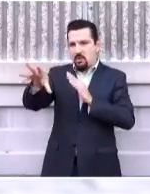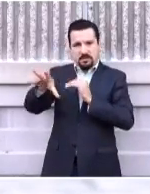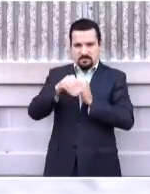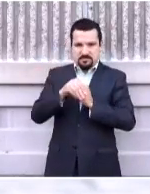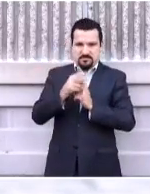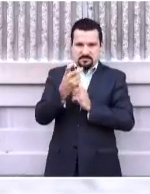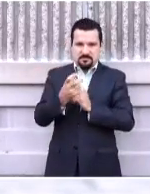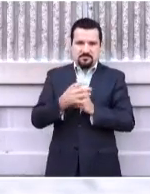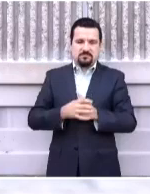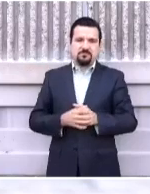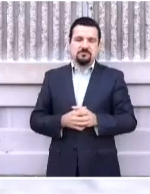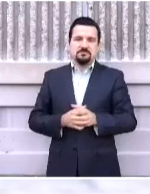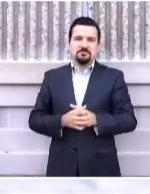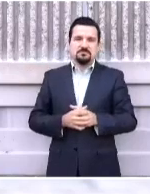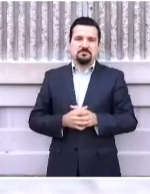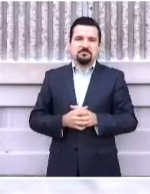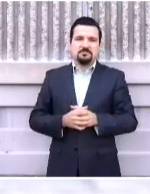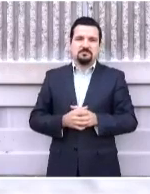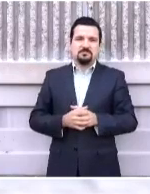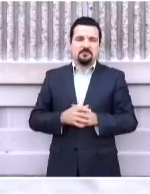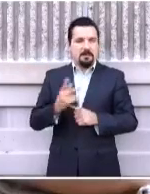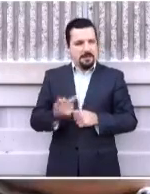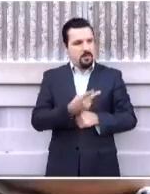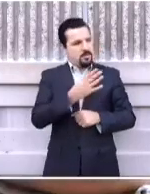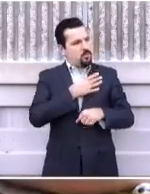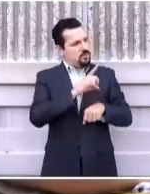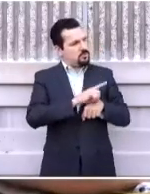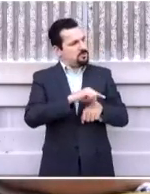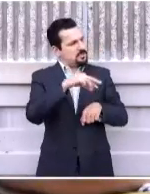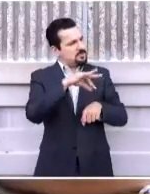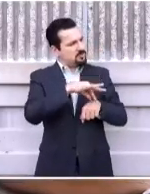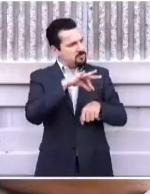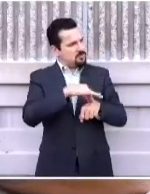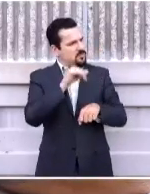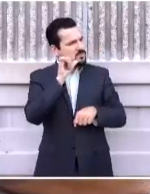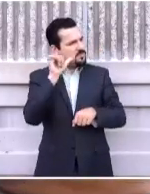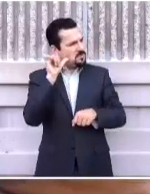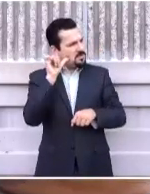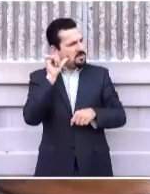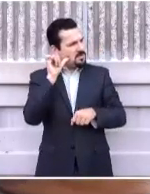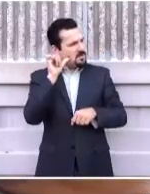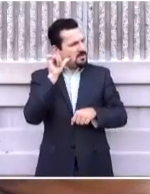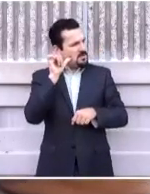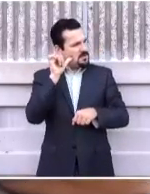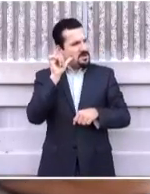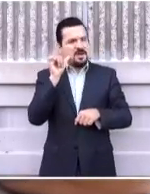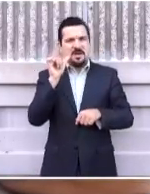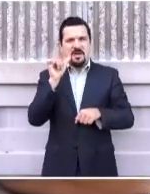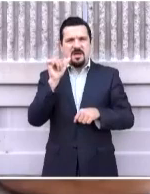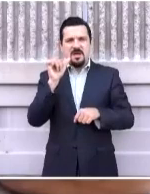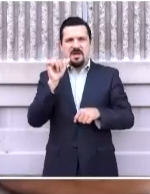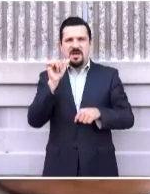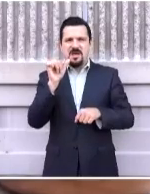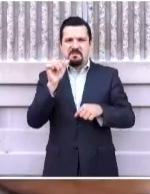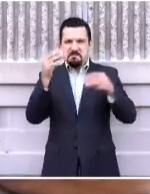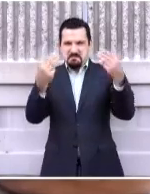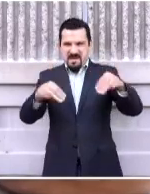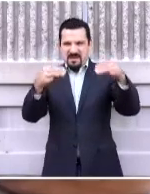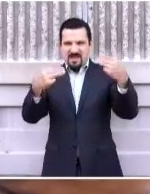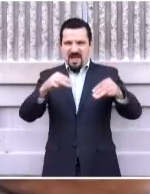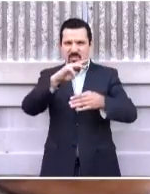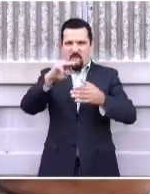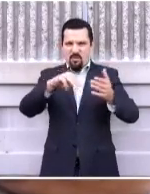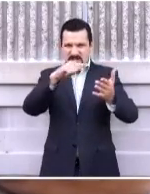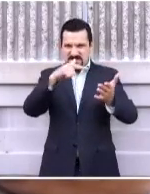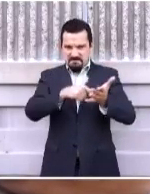virus. Buenos días, doctor. Ayer en el andador del mercado municipal todavía se observa mucha gente